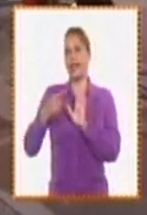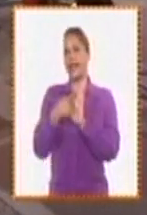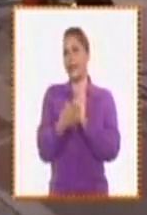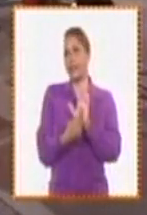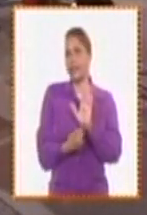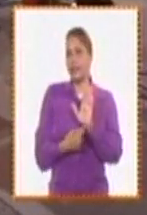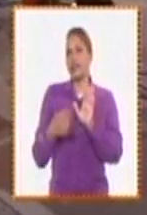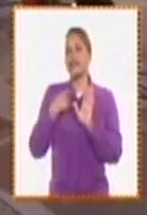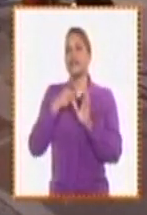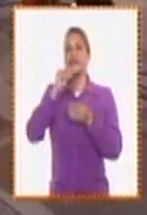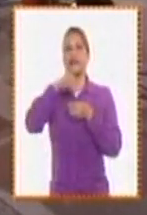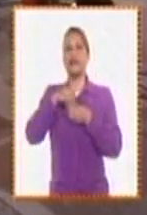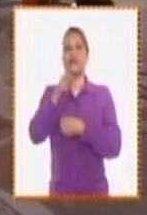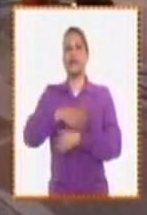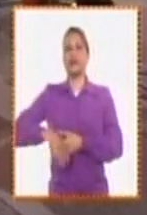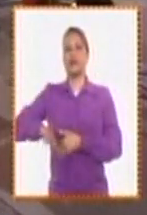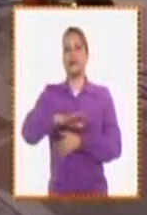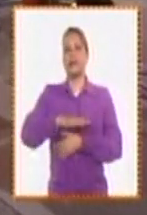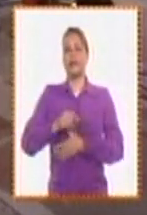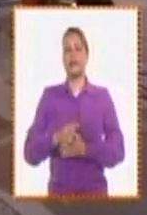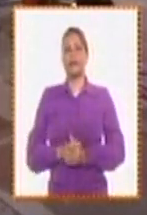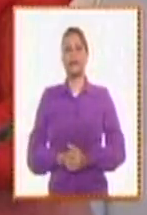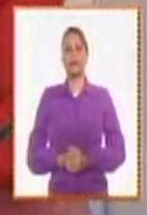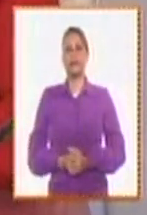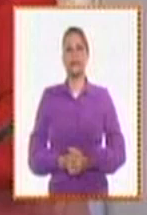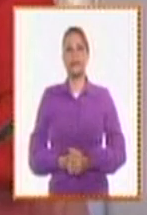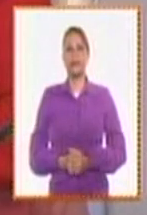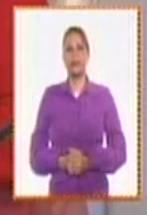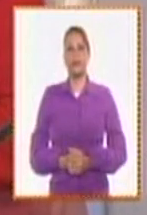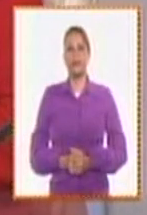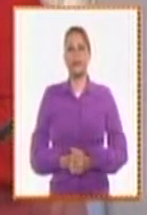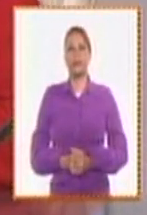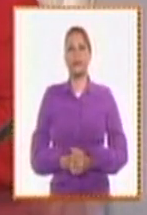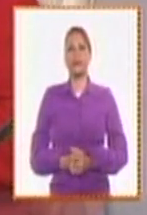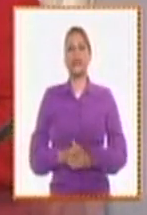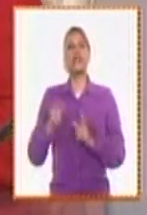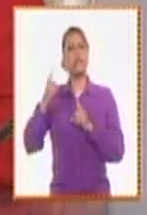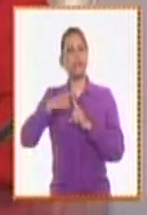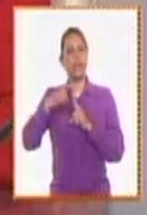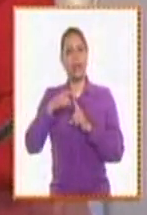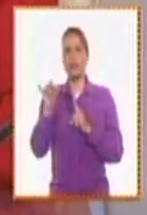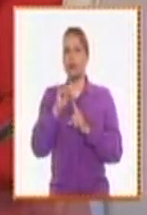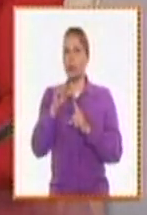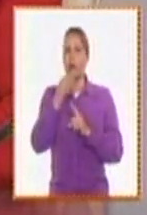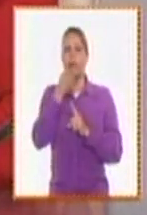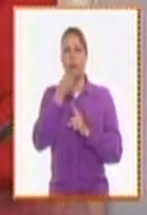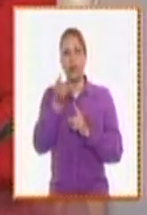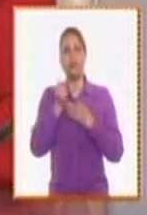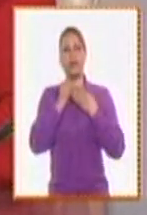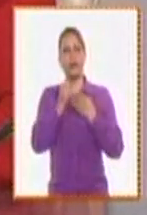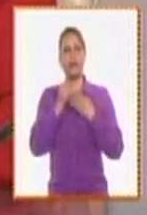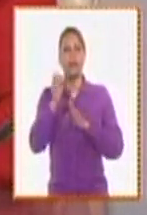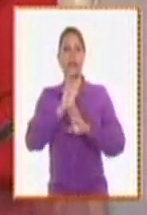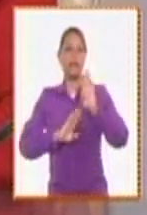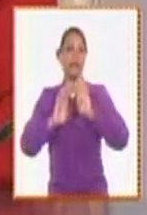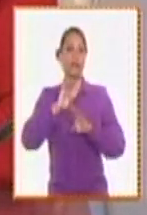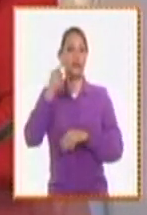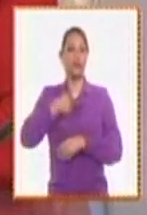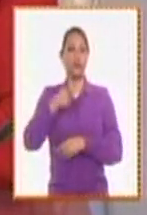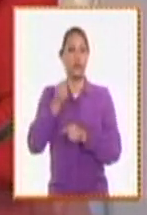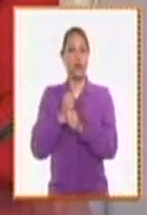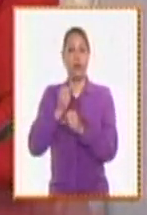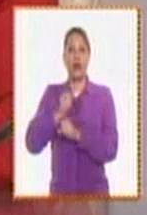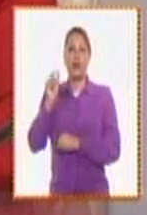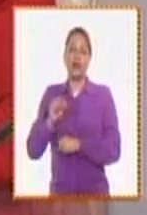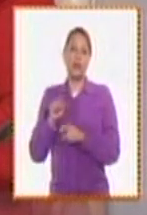nuestra sociedad, que tiene nuestro país. Y lógicamente el sindicato también puede actuar en correspondencia para defender sus derechos como trabajadores, porque